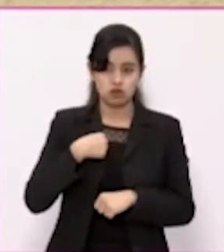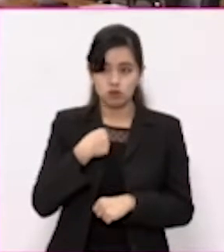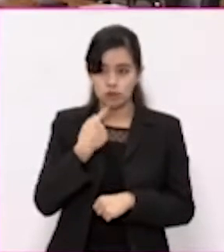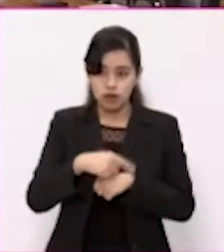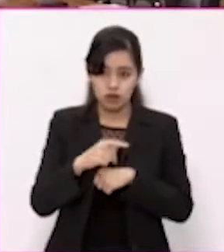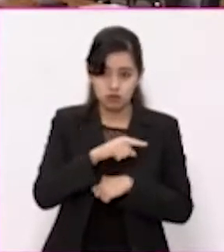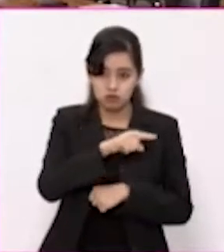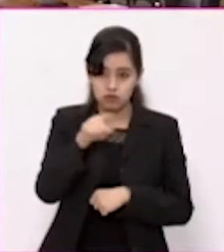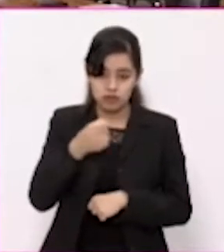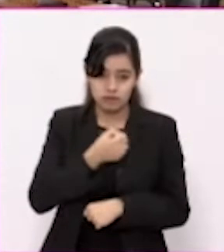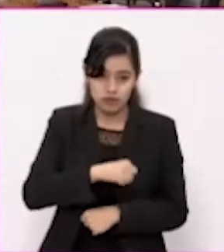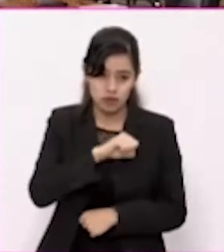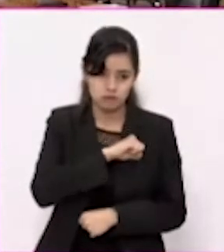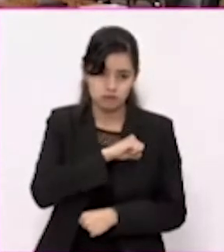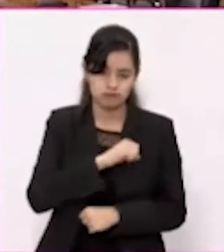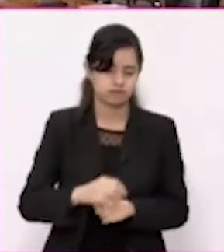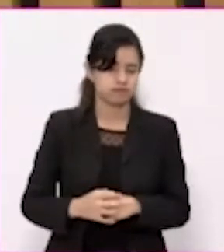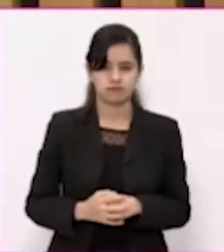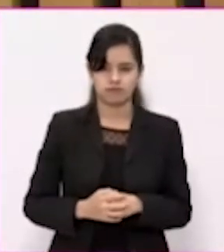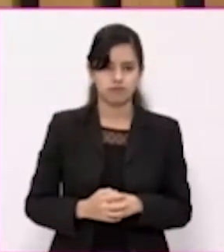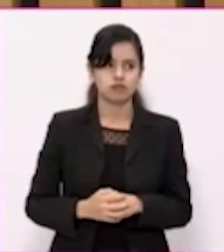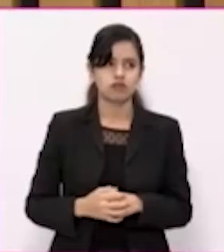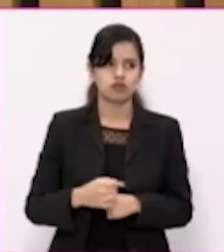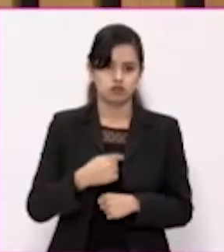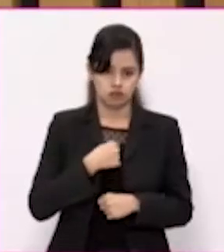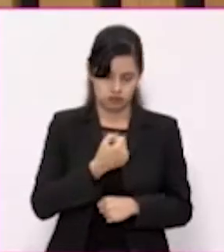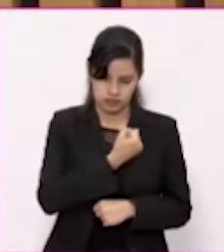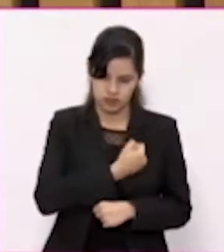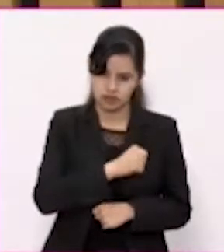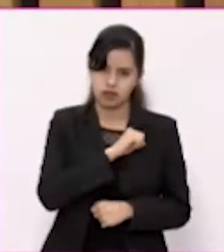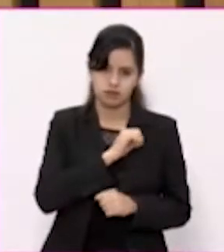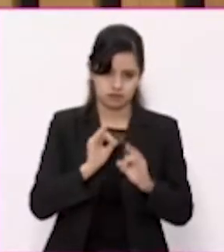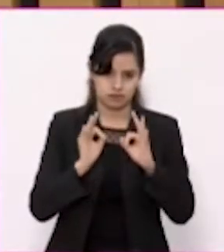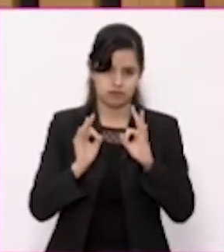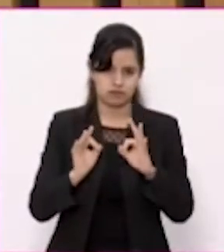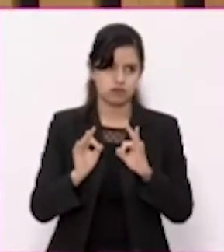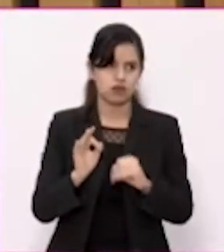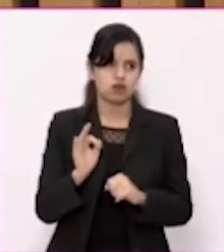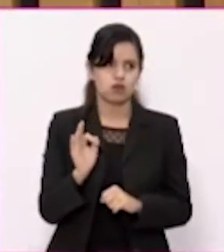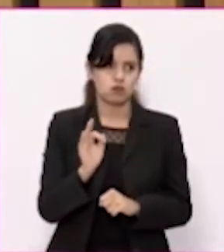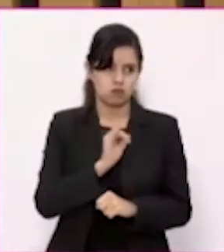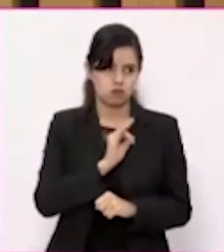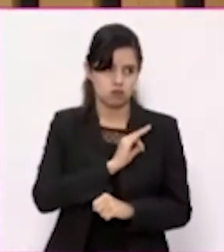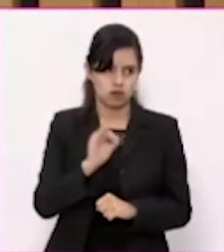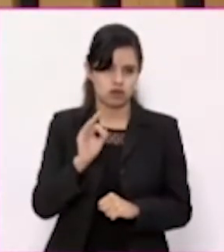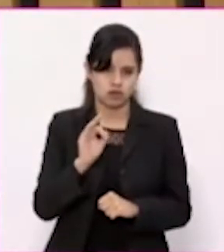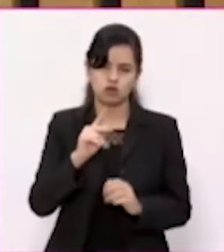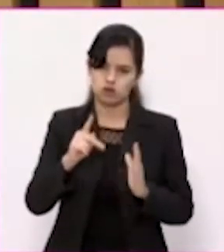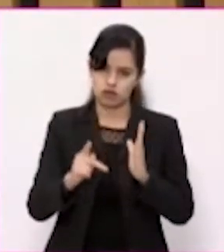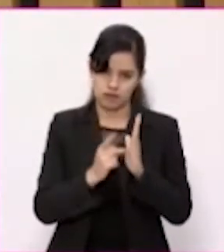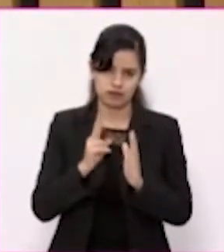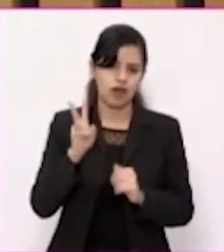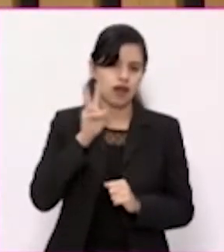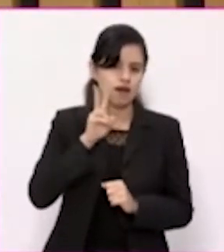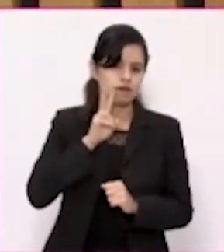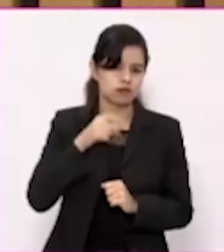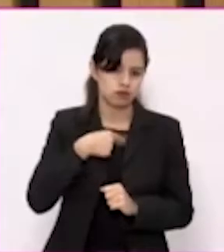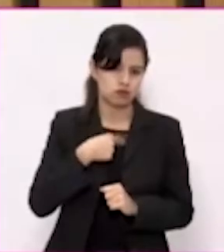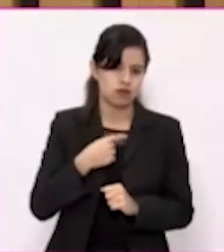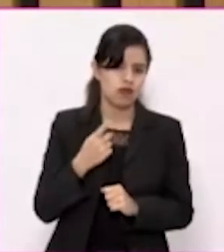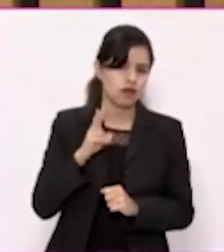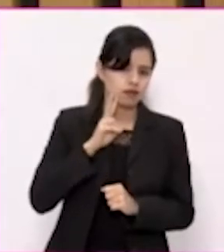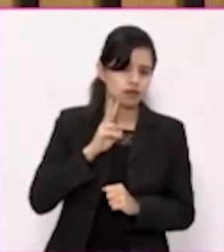la salud de nadie. Estoy perfectamente sano y puedo hacerme una nueva prueba de COVID para demostrar que estoy sano. La distancia